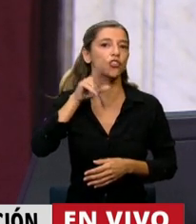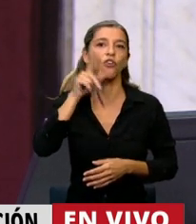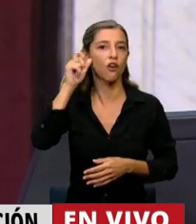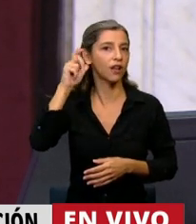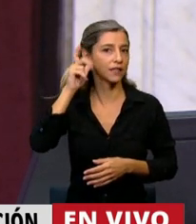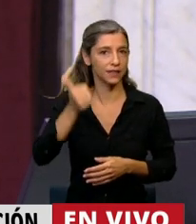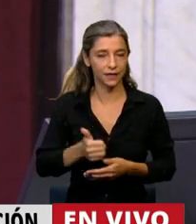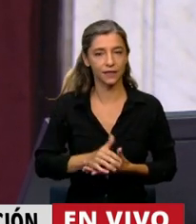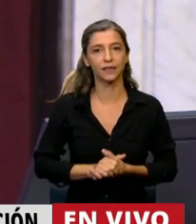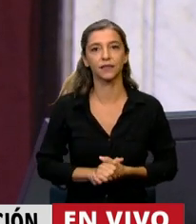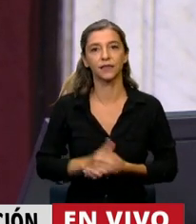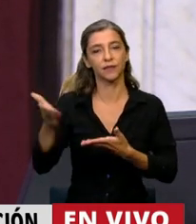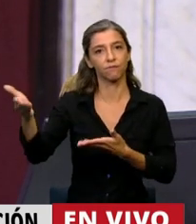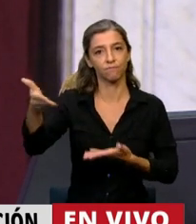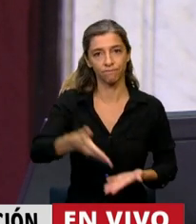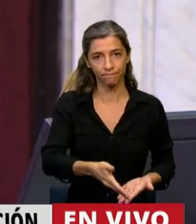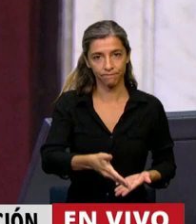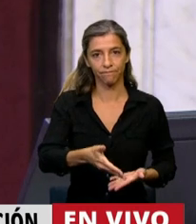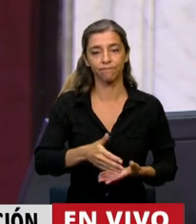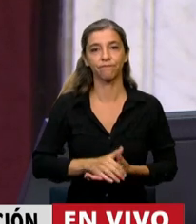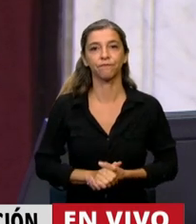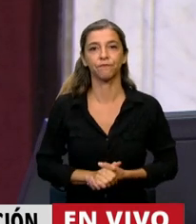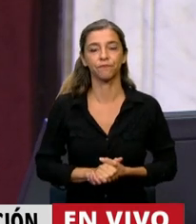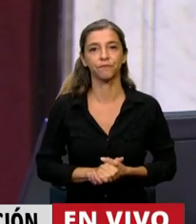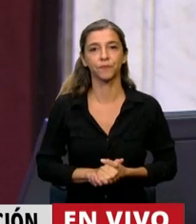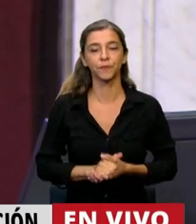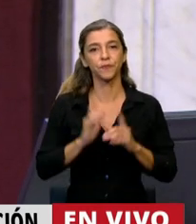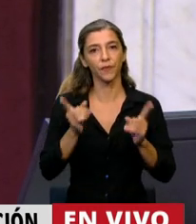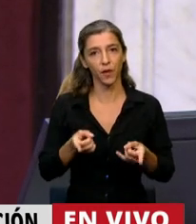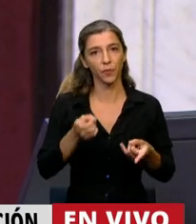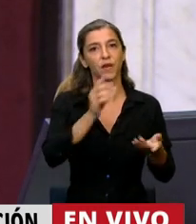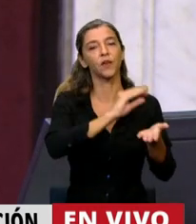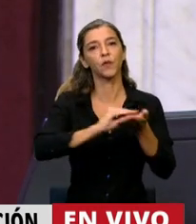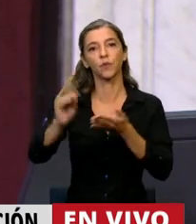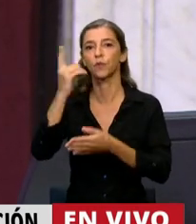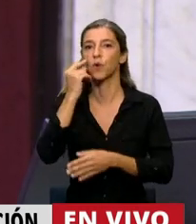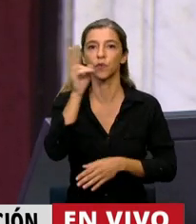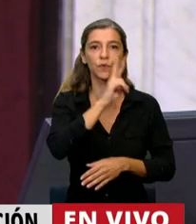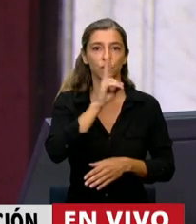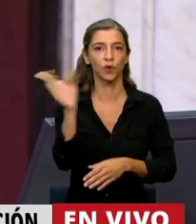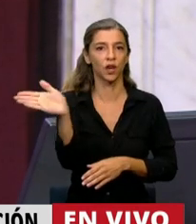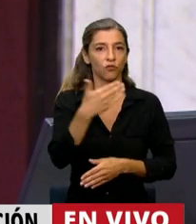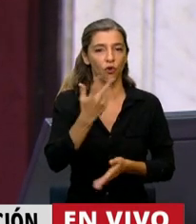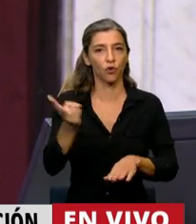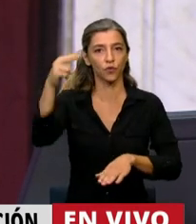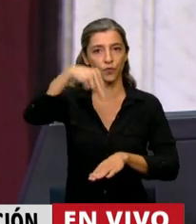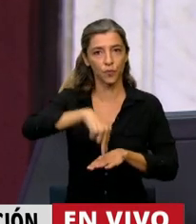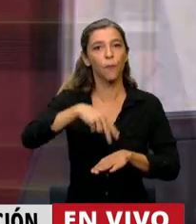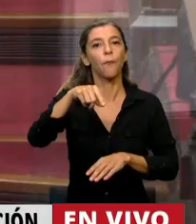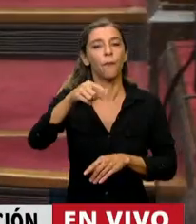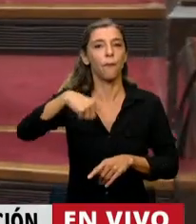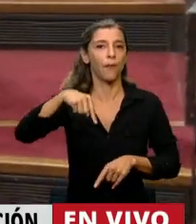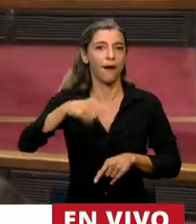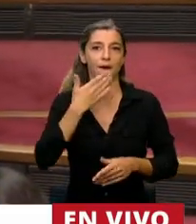a acercarse al recinto y a los diputados y diputadas a ponerse de pie para tomarle juramento.